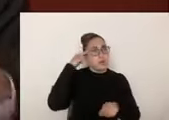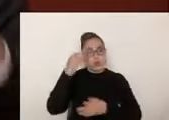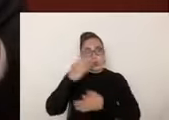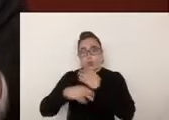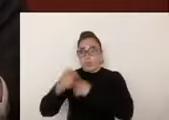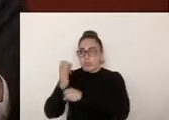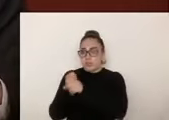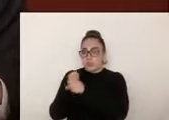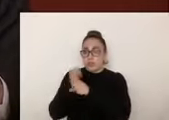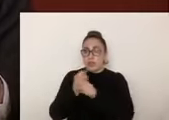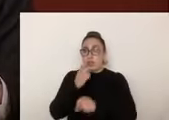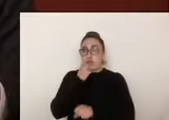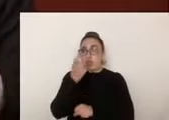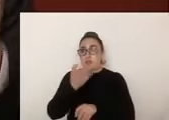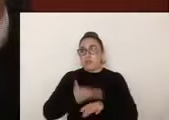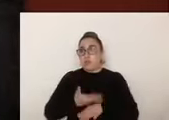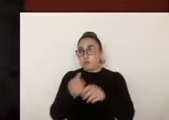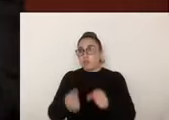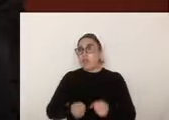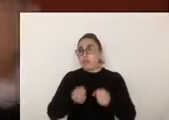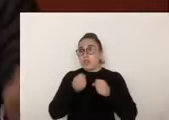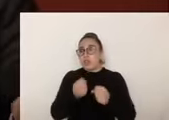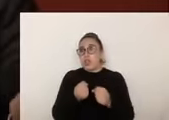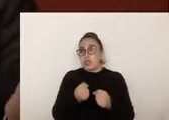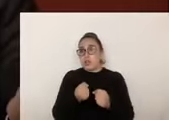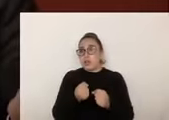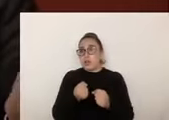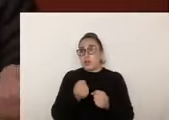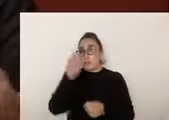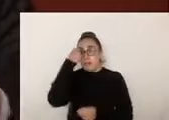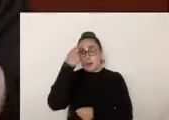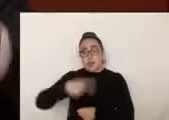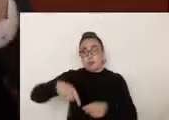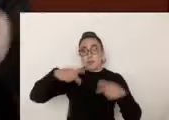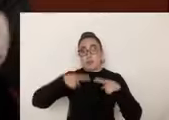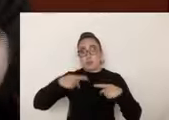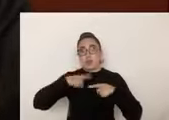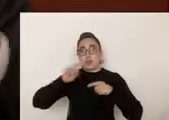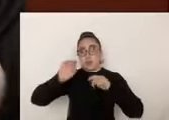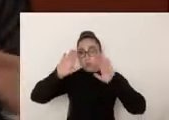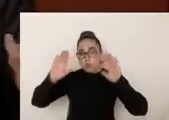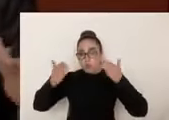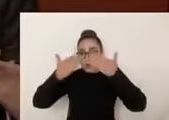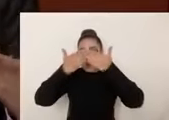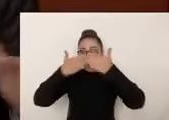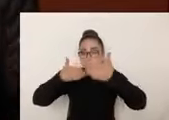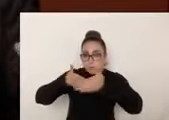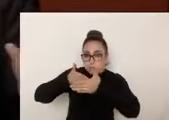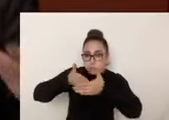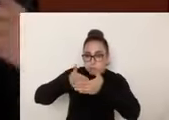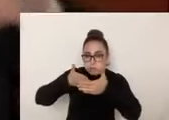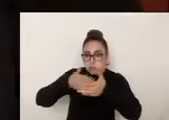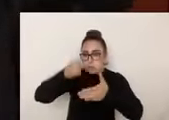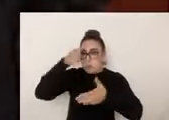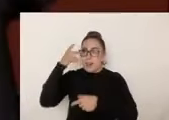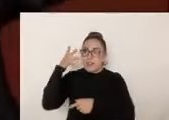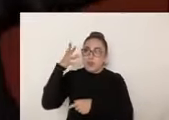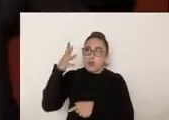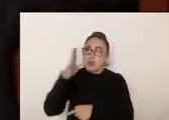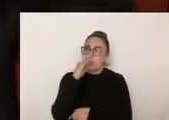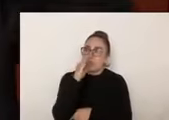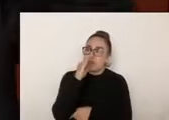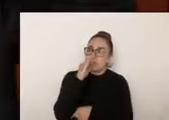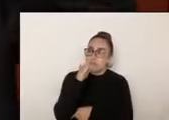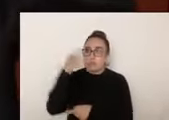que es tremendo para bloquear la motivación, porque estás en el aquí y ahora, de una manera que la idea de una